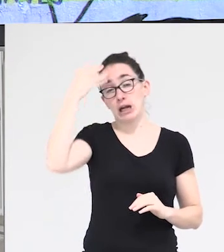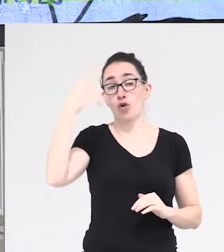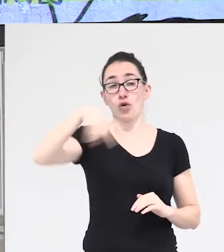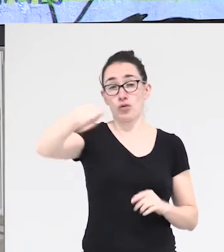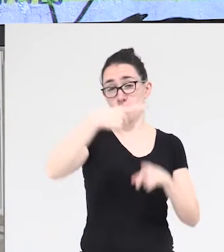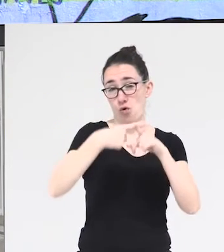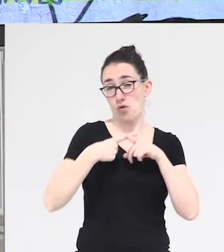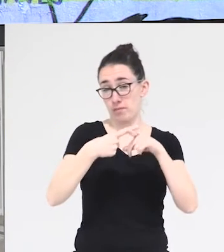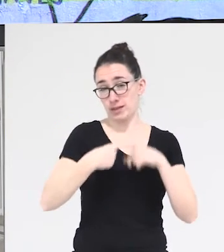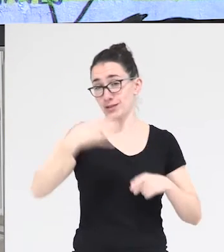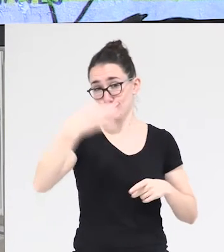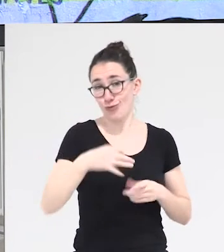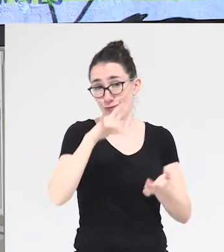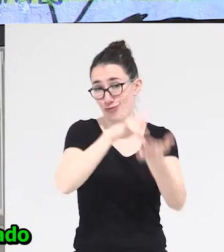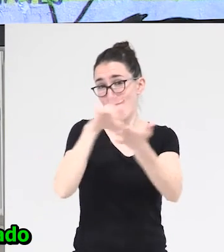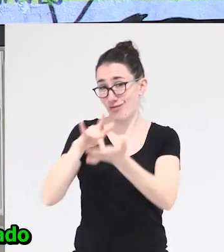compartida por las que estamos por acá,